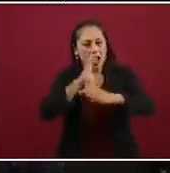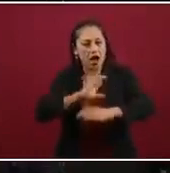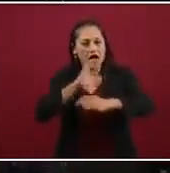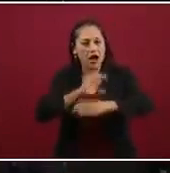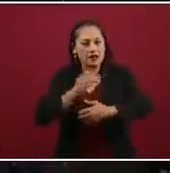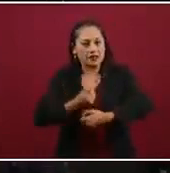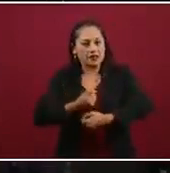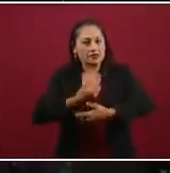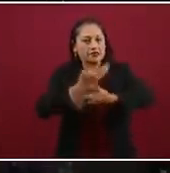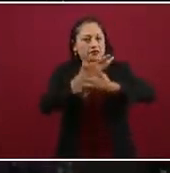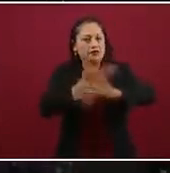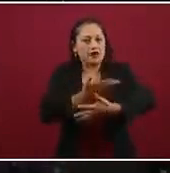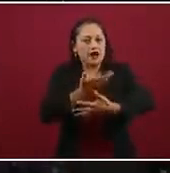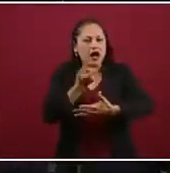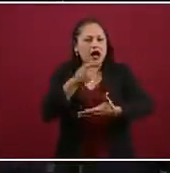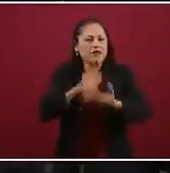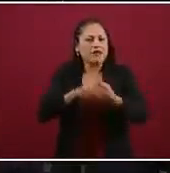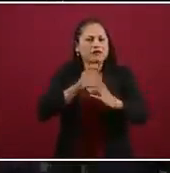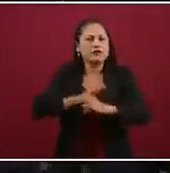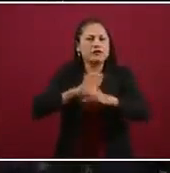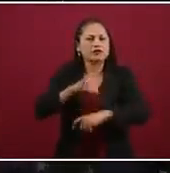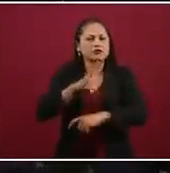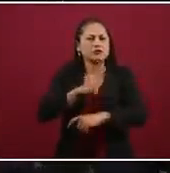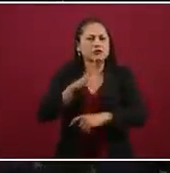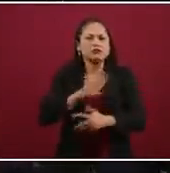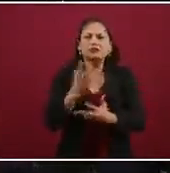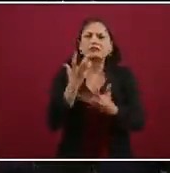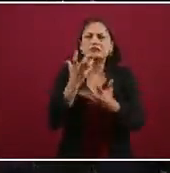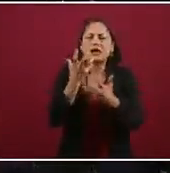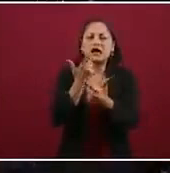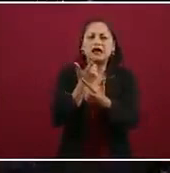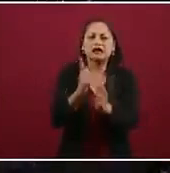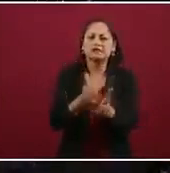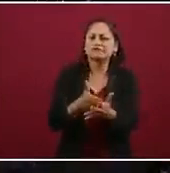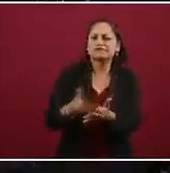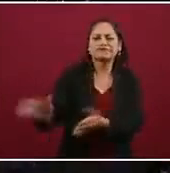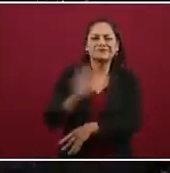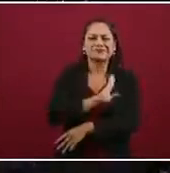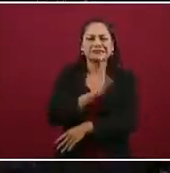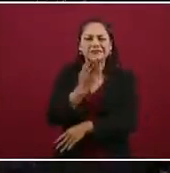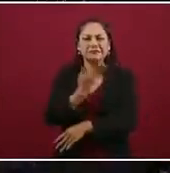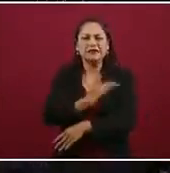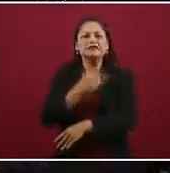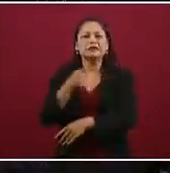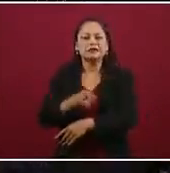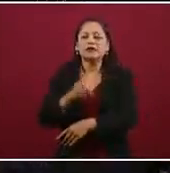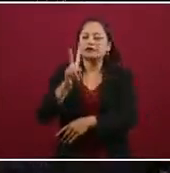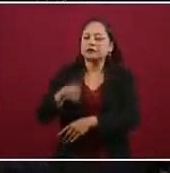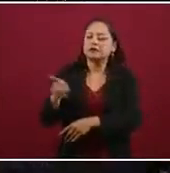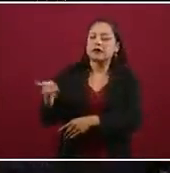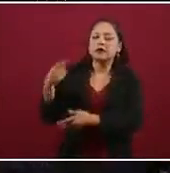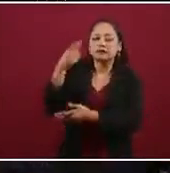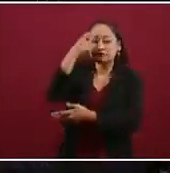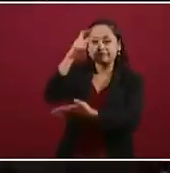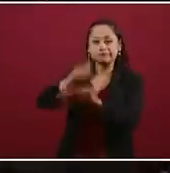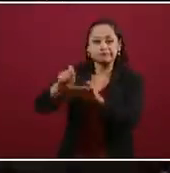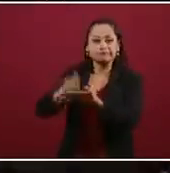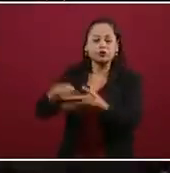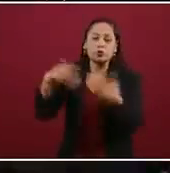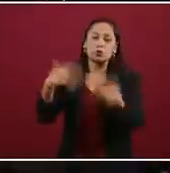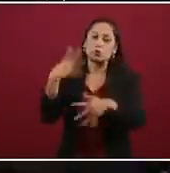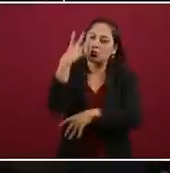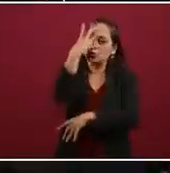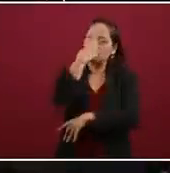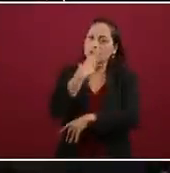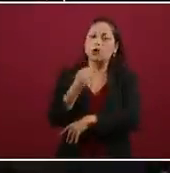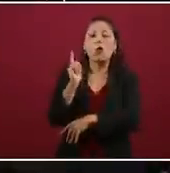el deseo de libertad y el odio al despotismo español. Así que es una crónica muy, muy hermosa que creo que vale la